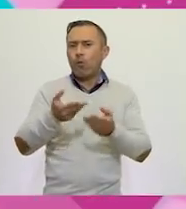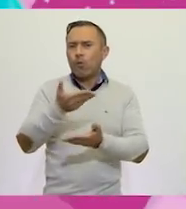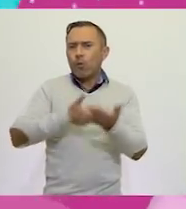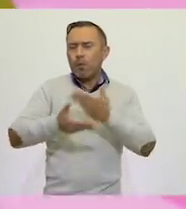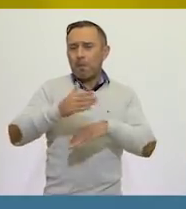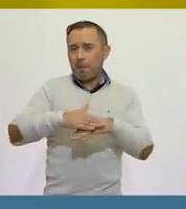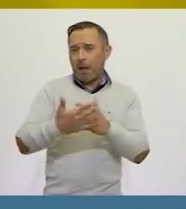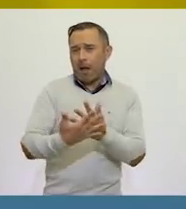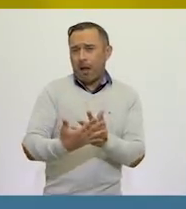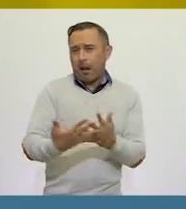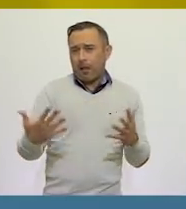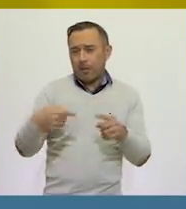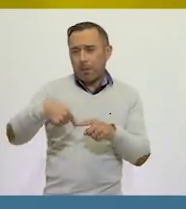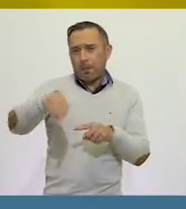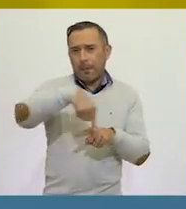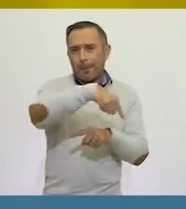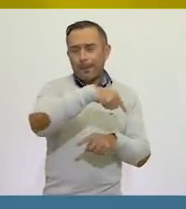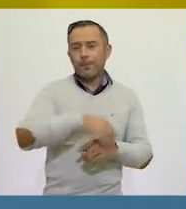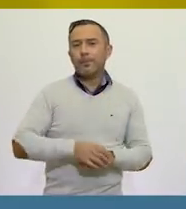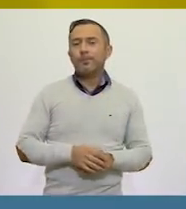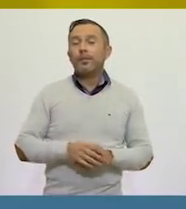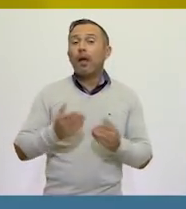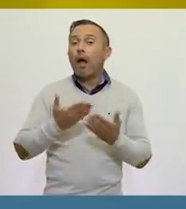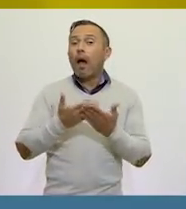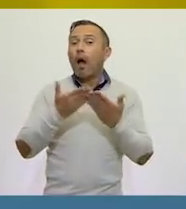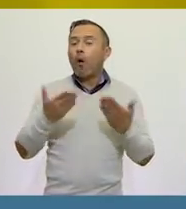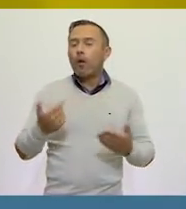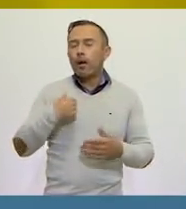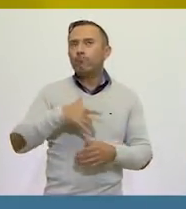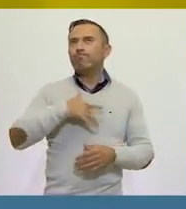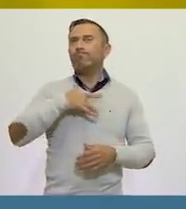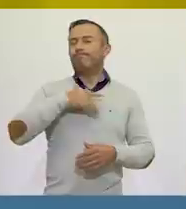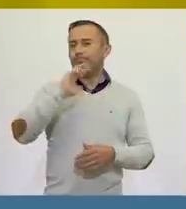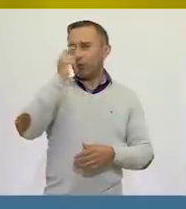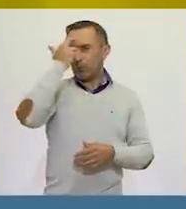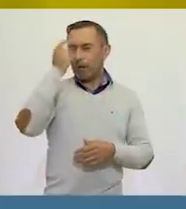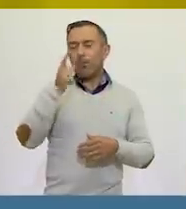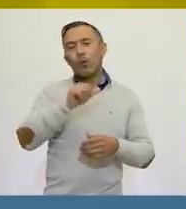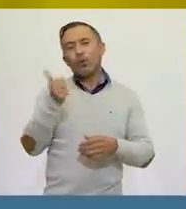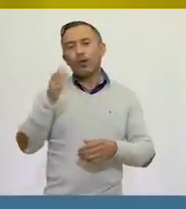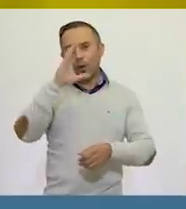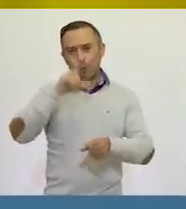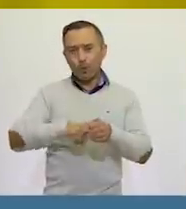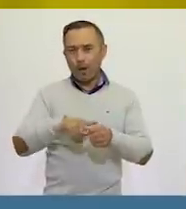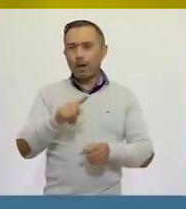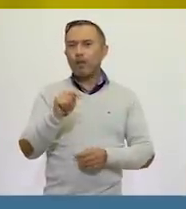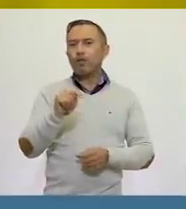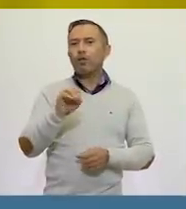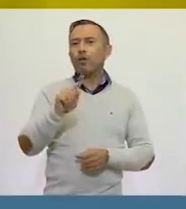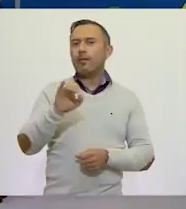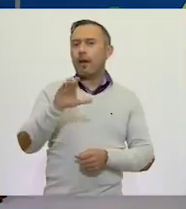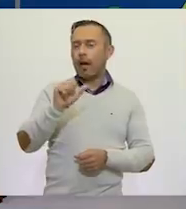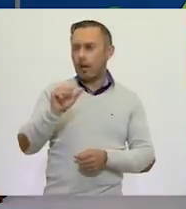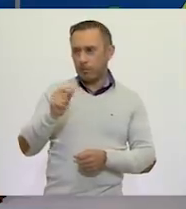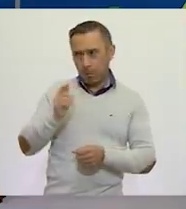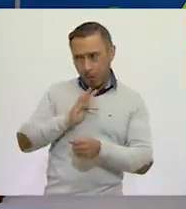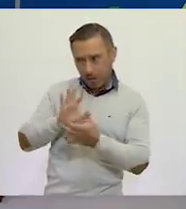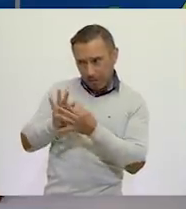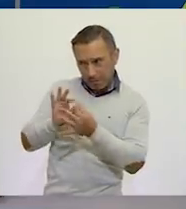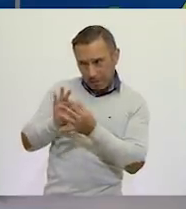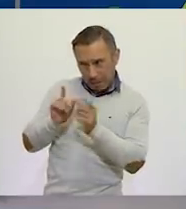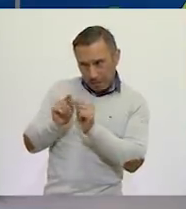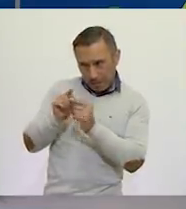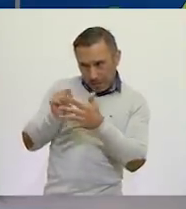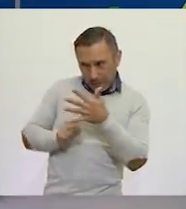extensa. Ahora viene a mi memoria la cultura tolteca. ¿Puedo compartirles lo que recuerdo? Por supuesto,